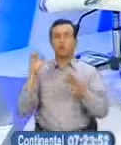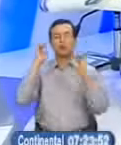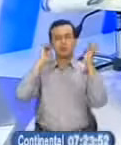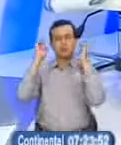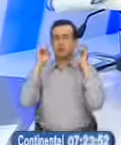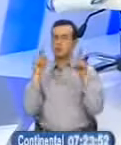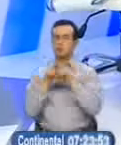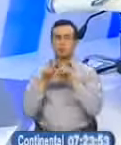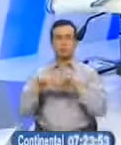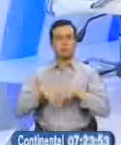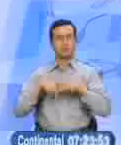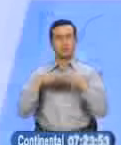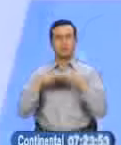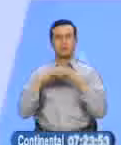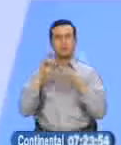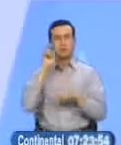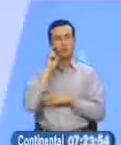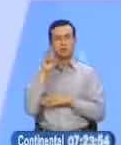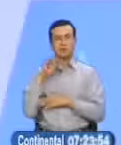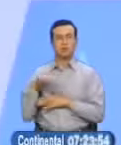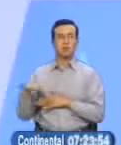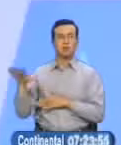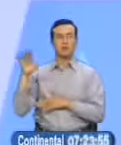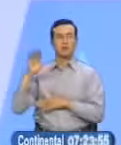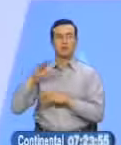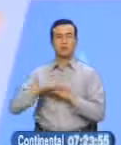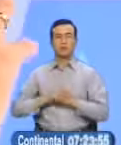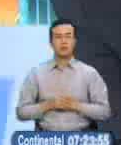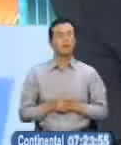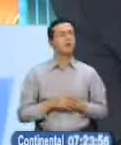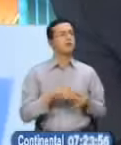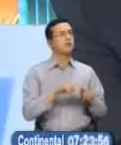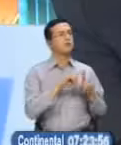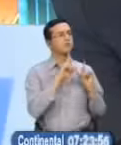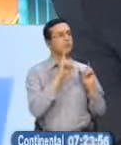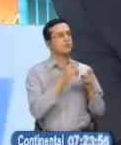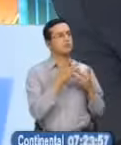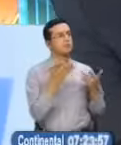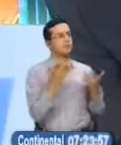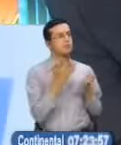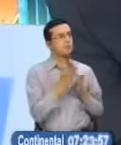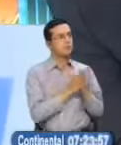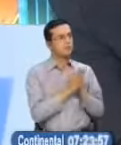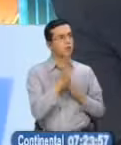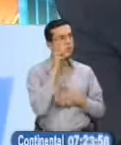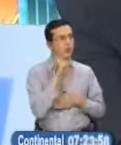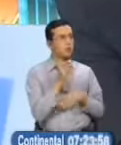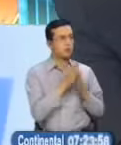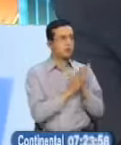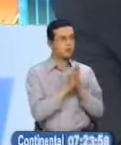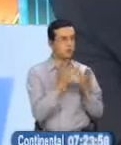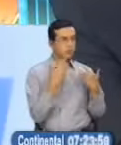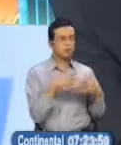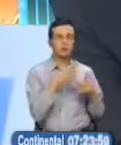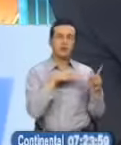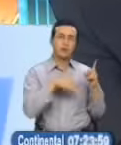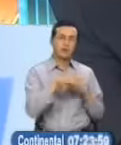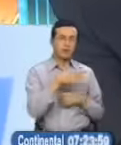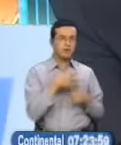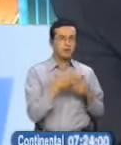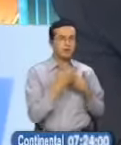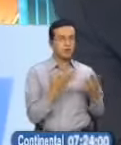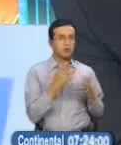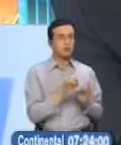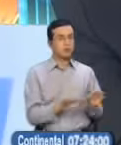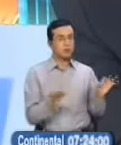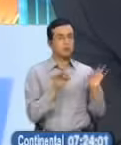estrategias para reactivar la actividad turística en la ciudad. Ahora, ¿cómo está aprovechando Cuenca, independientemente de la coyuntura, que hay